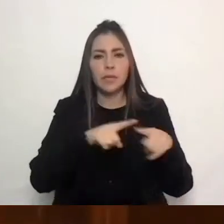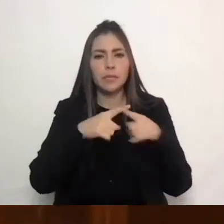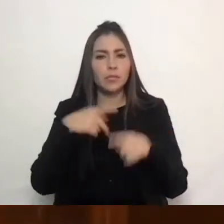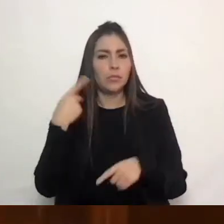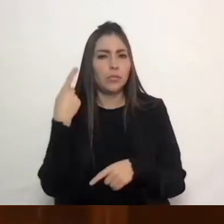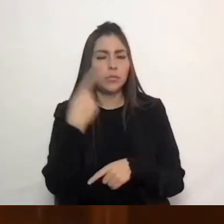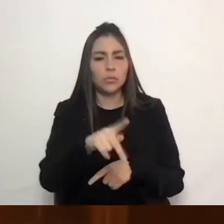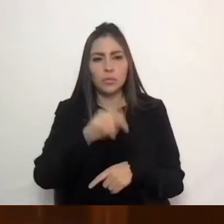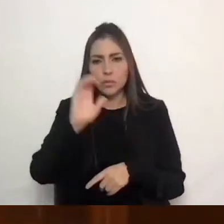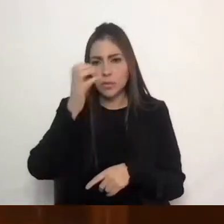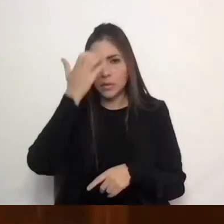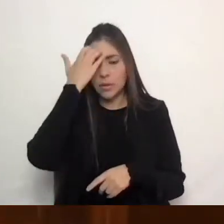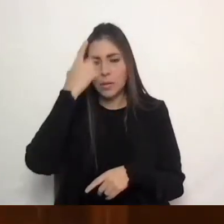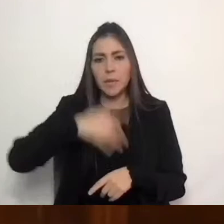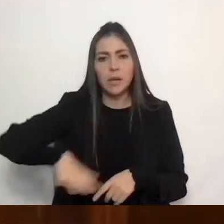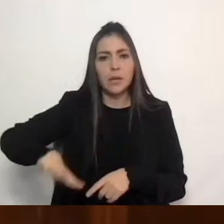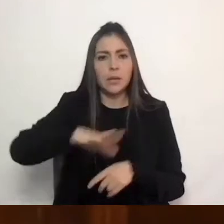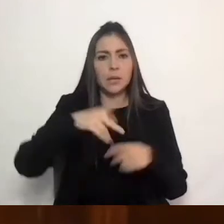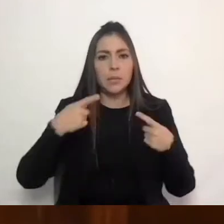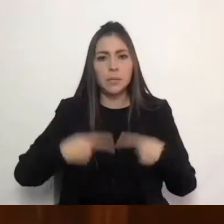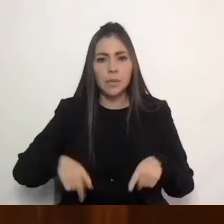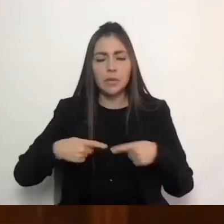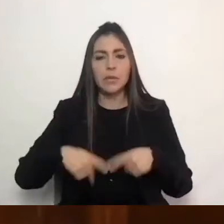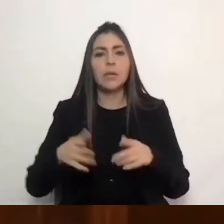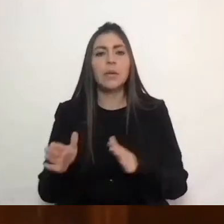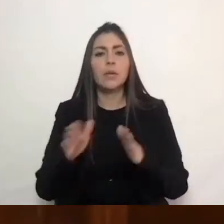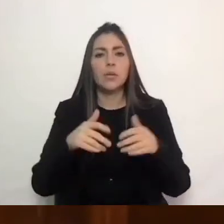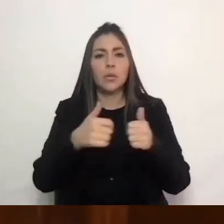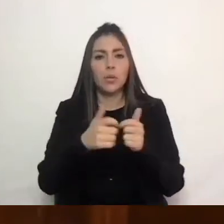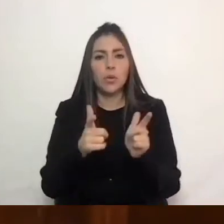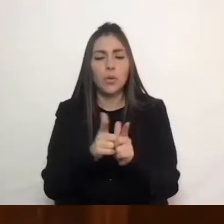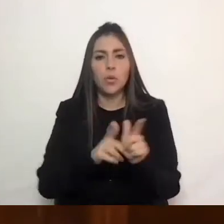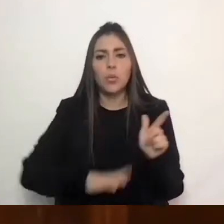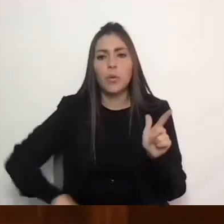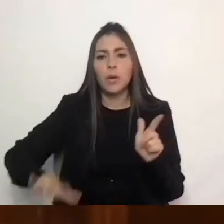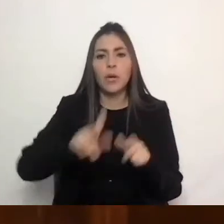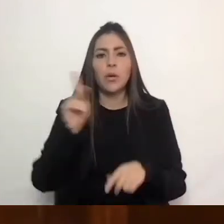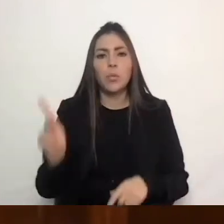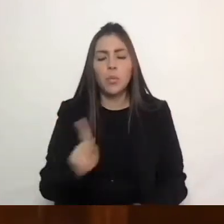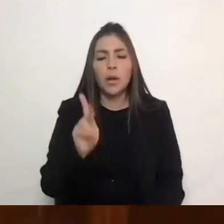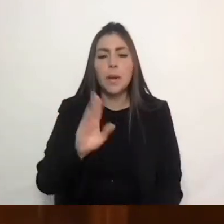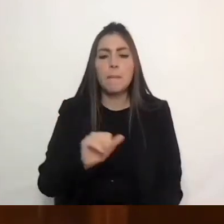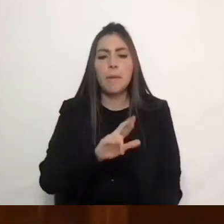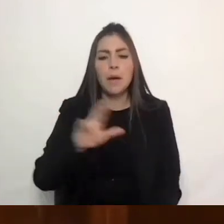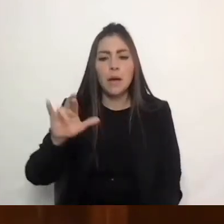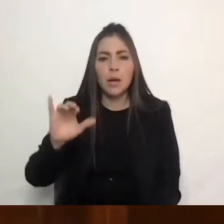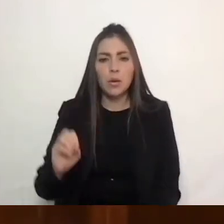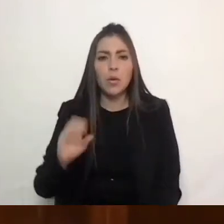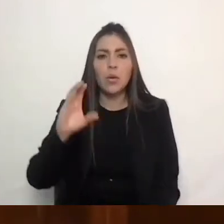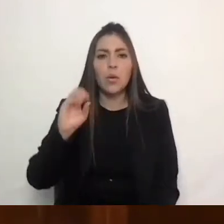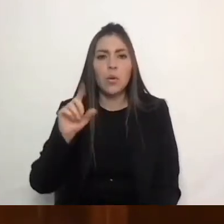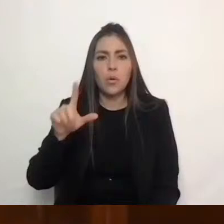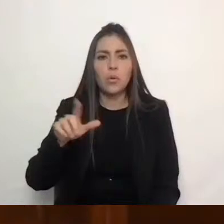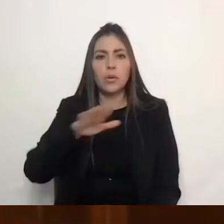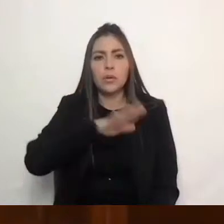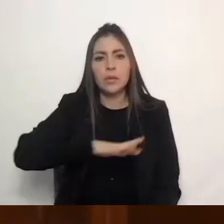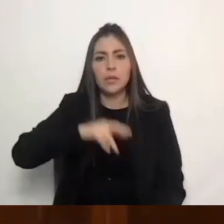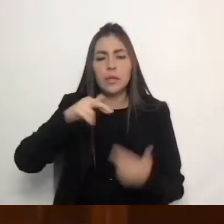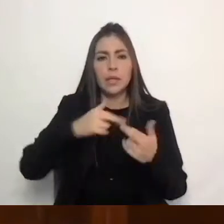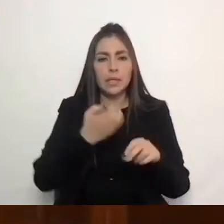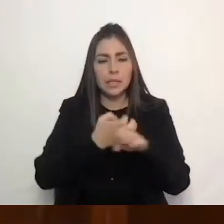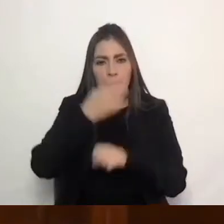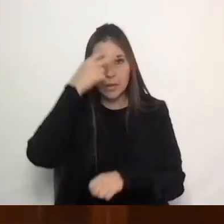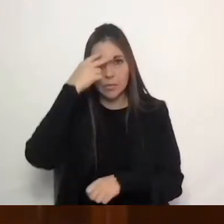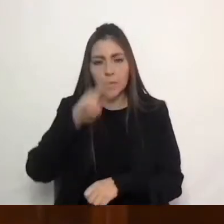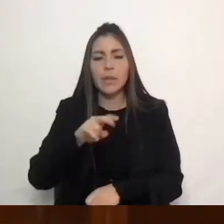la población ciudadana, los grupos sociales de los pueblos, barrios, colonias y regiones del Estado de México,